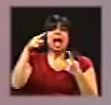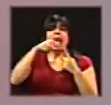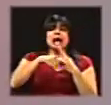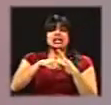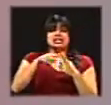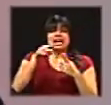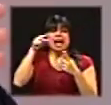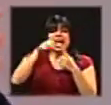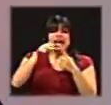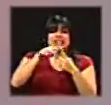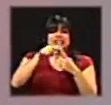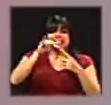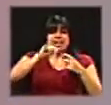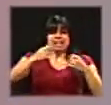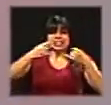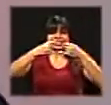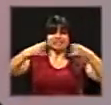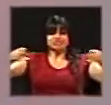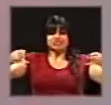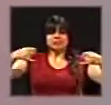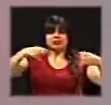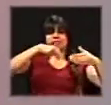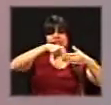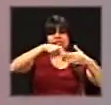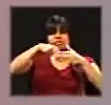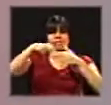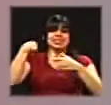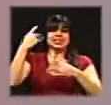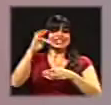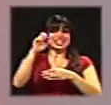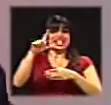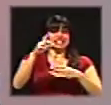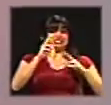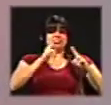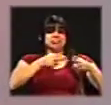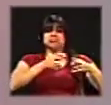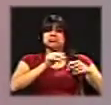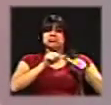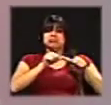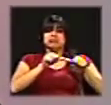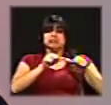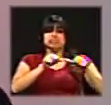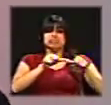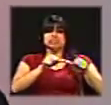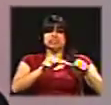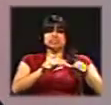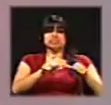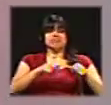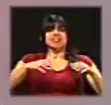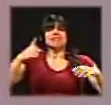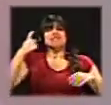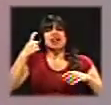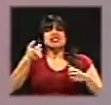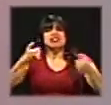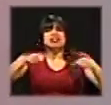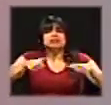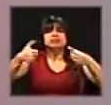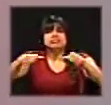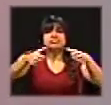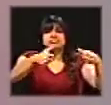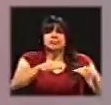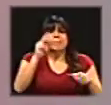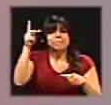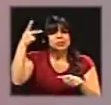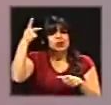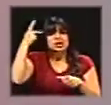brecha abierta o que quedó abierta durante el TLC no se va a cerrar hasta que tanto no se pongan de acuerdo precisamente estos sectores